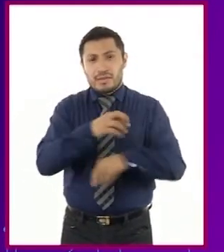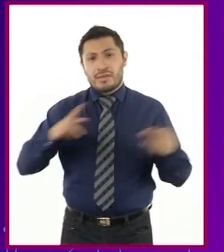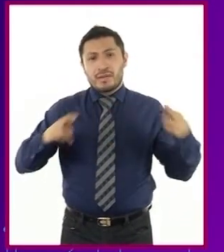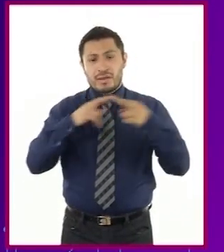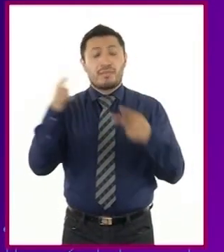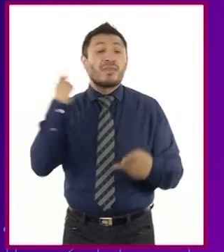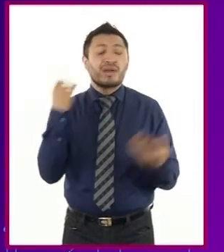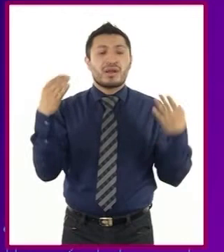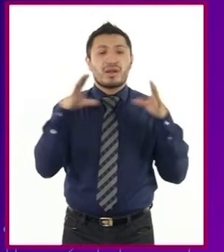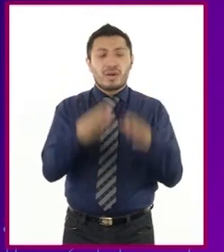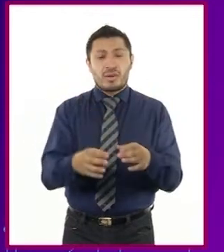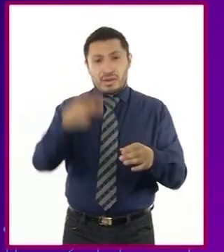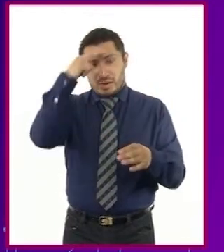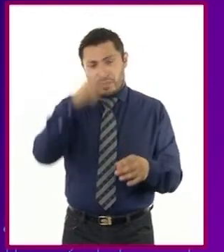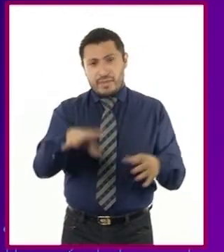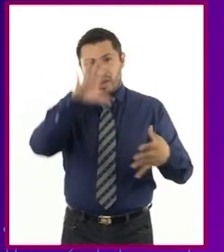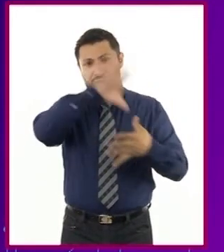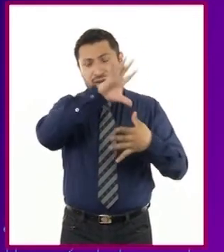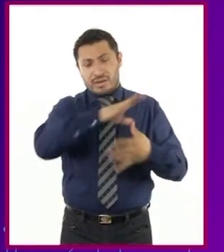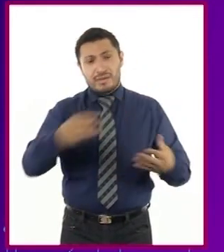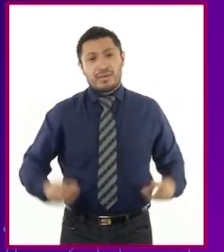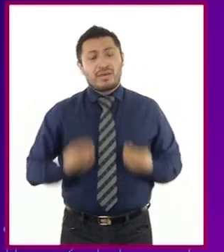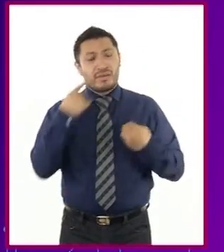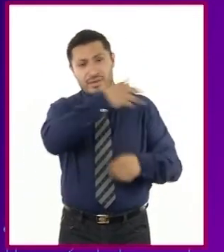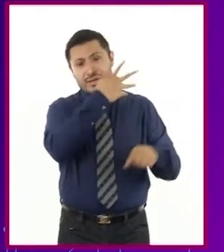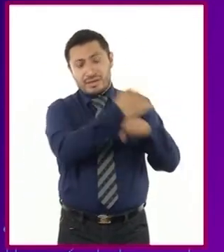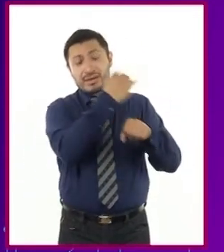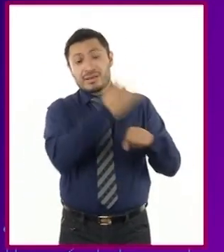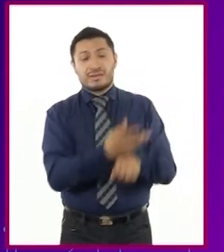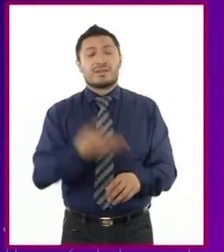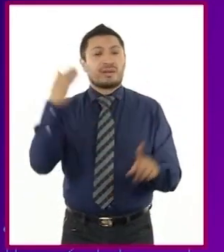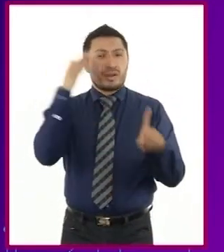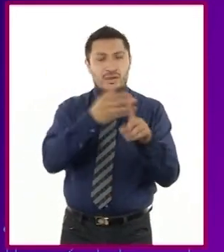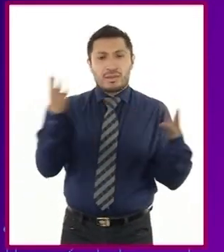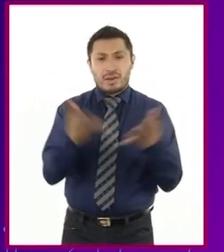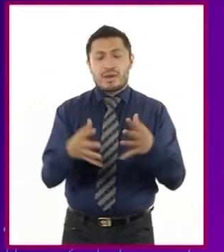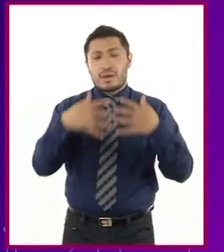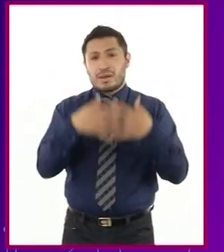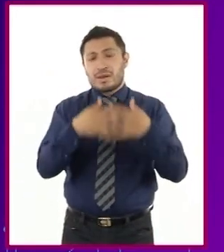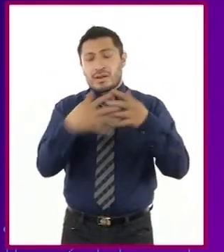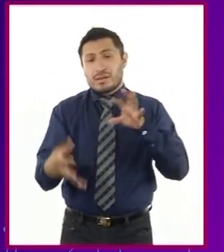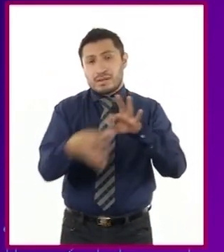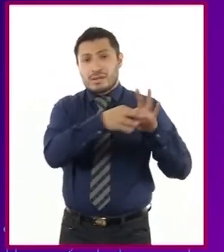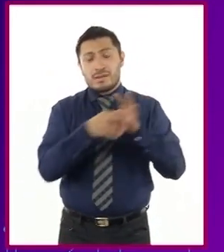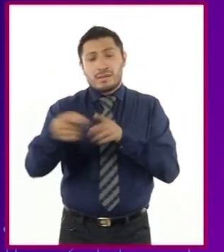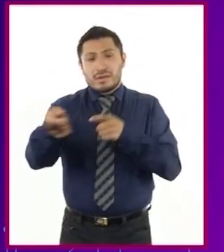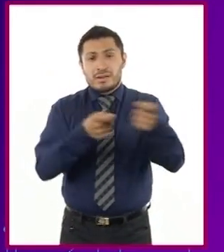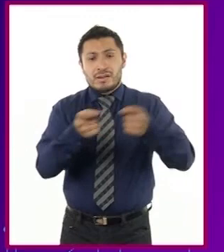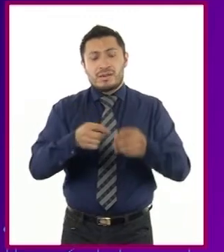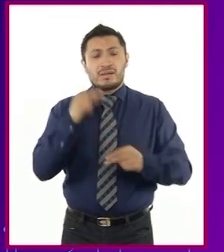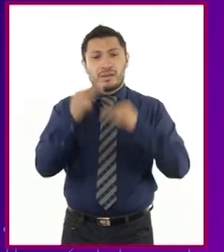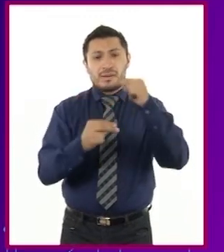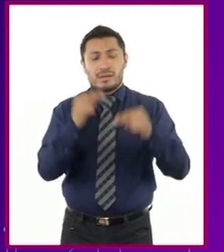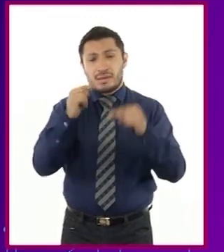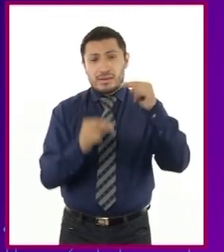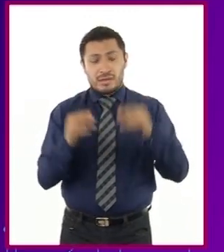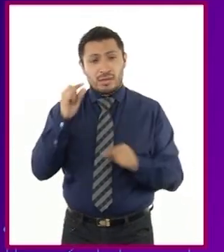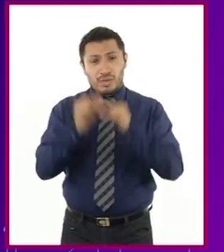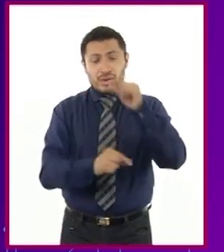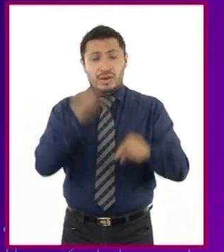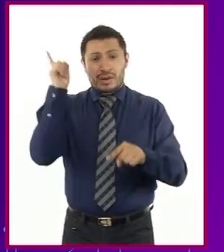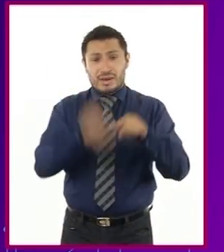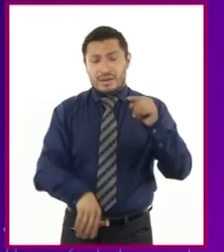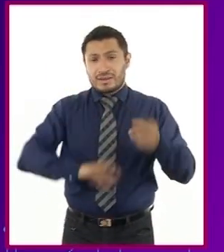de la comunidad mexicoamericana residente en Estados Unidos, con el fin de crear mecanismos para controlar y gradualmente eliminar los